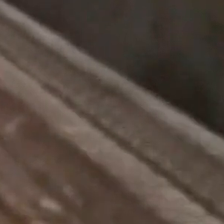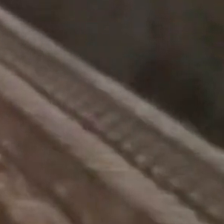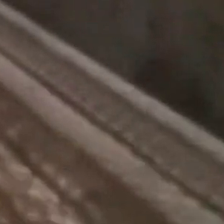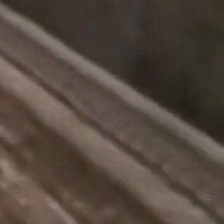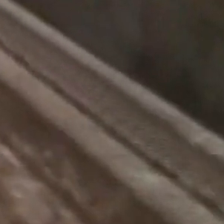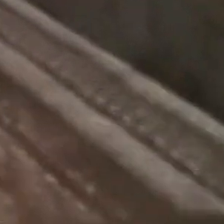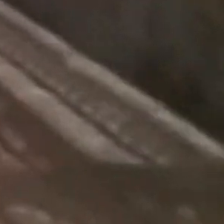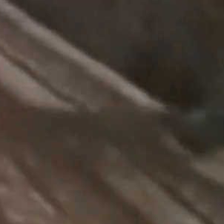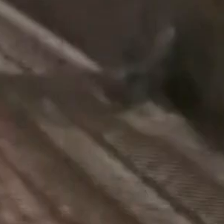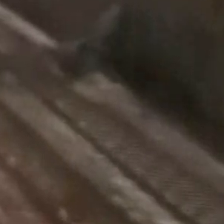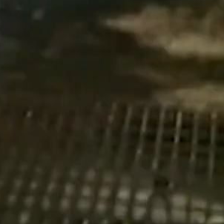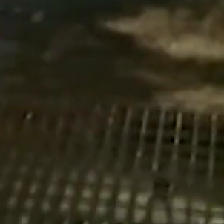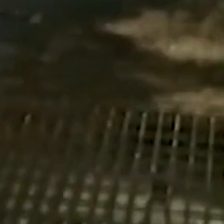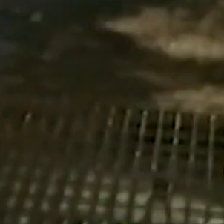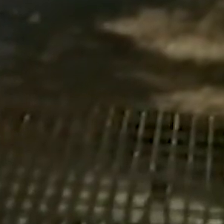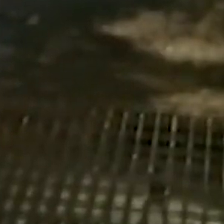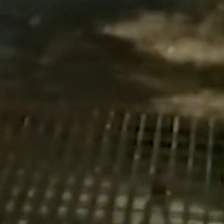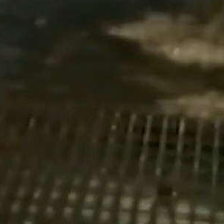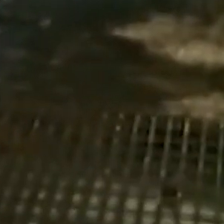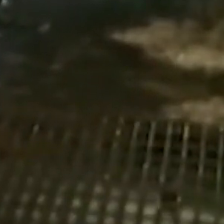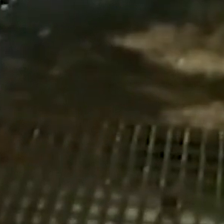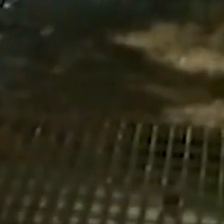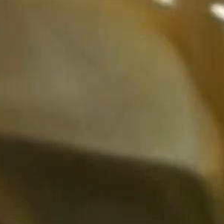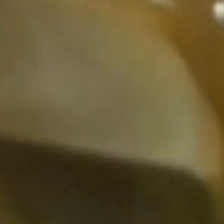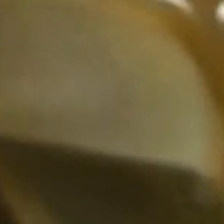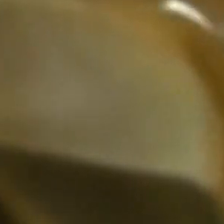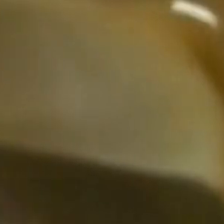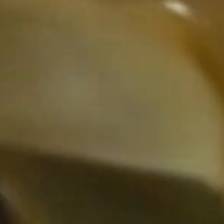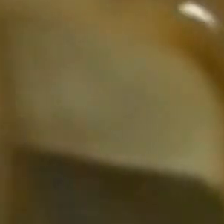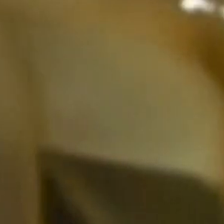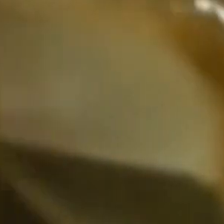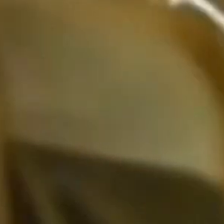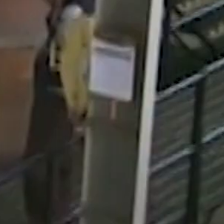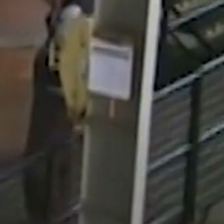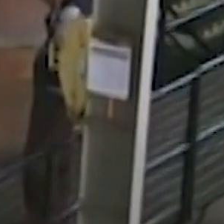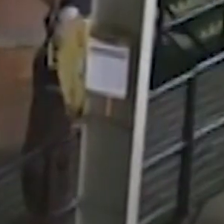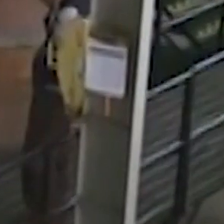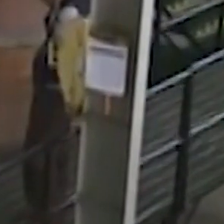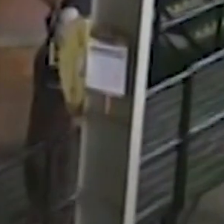es semidesértica la planta, no ocupa mucha agua y de aquí viene